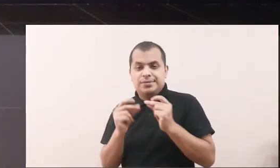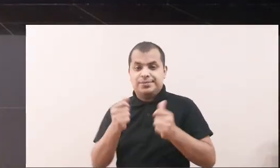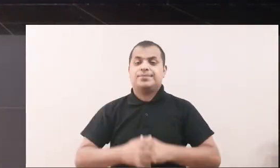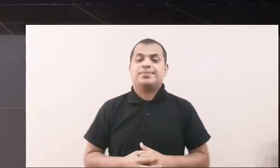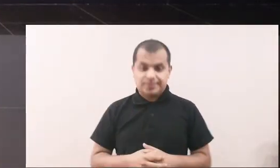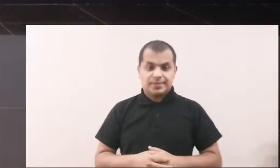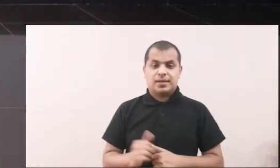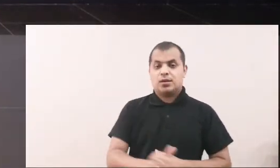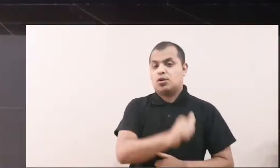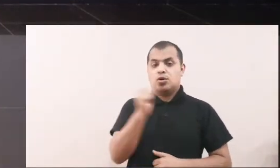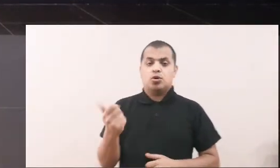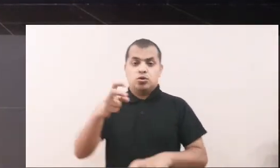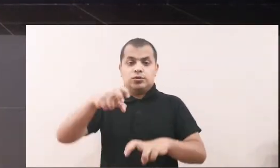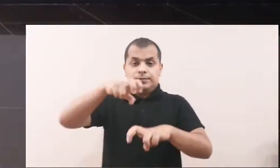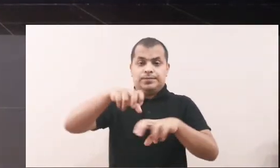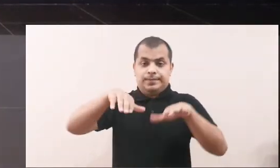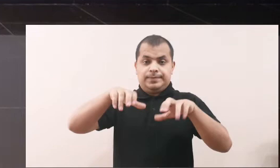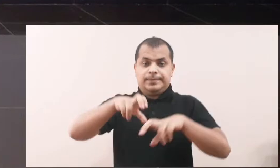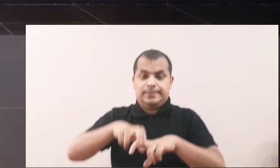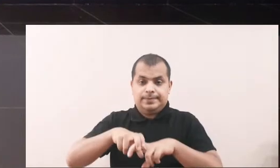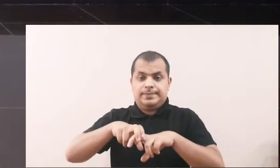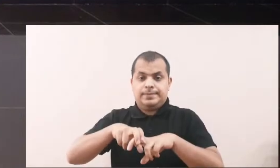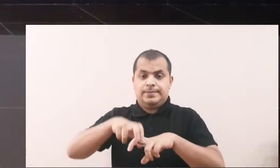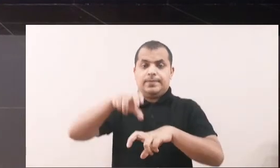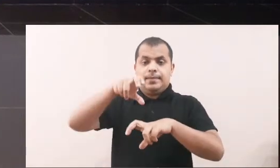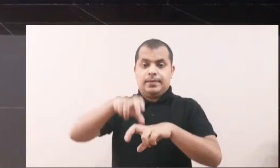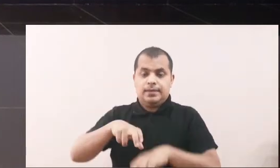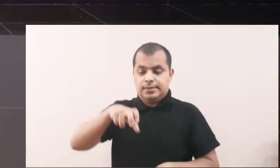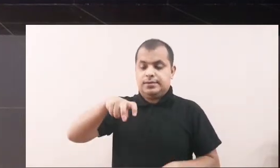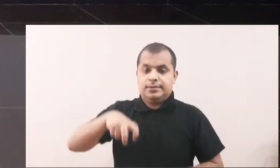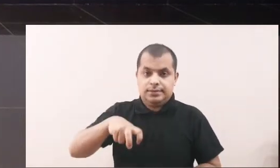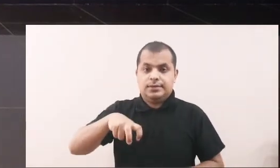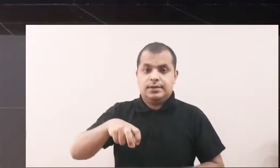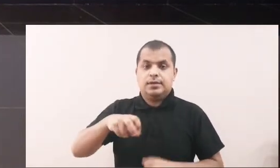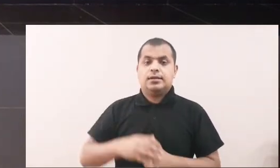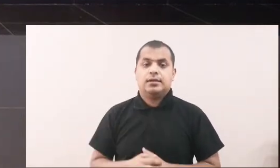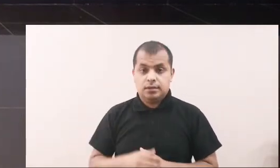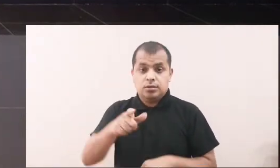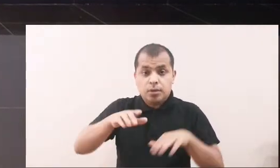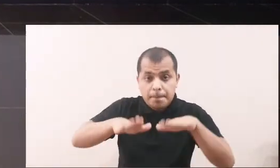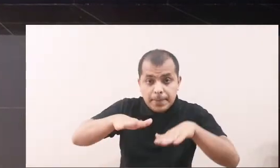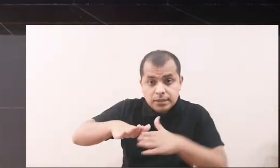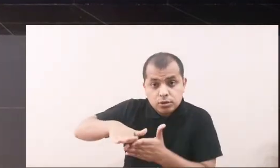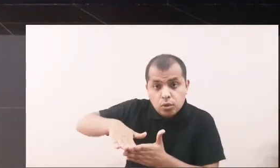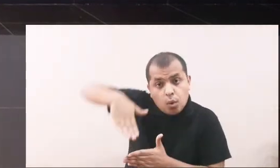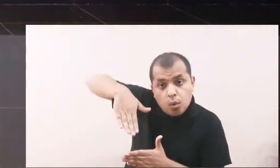ejercicio, nos sentamos sobre la pantorrilla sin sacar, eviten